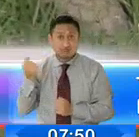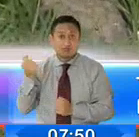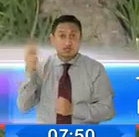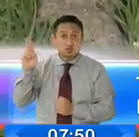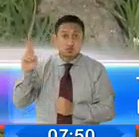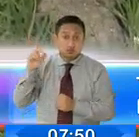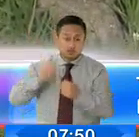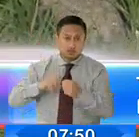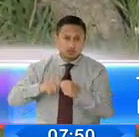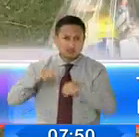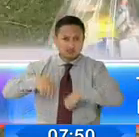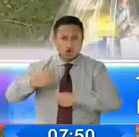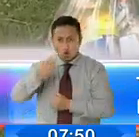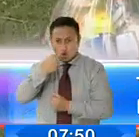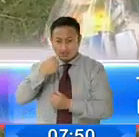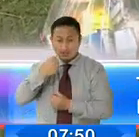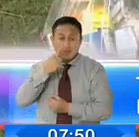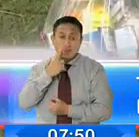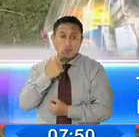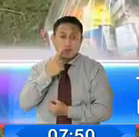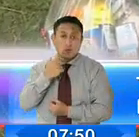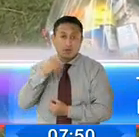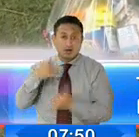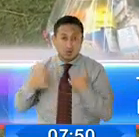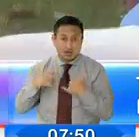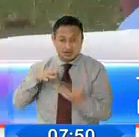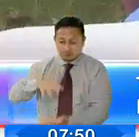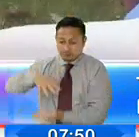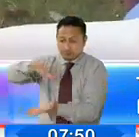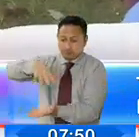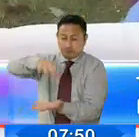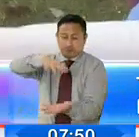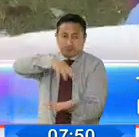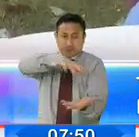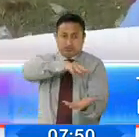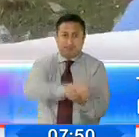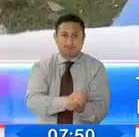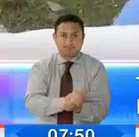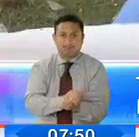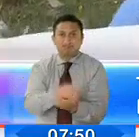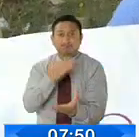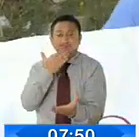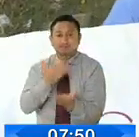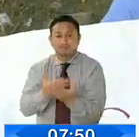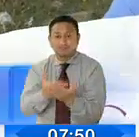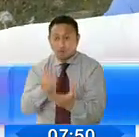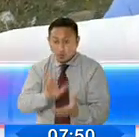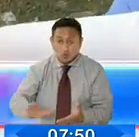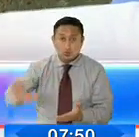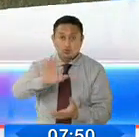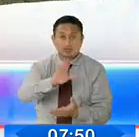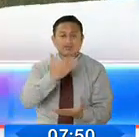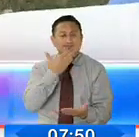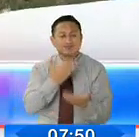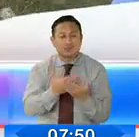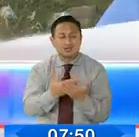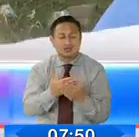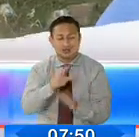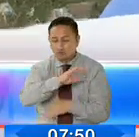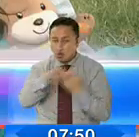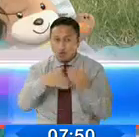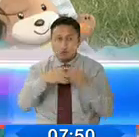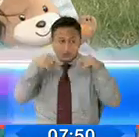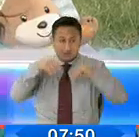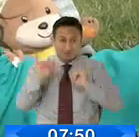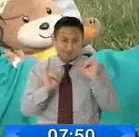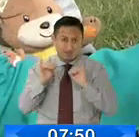recibieron kits de alimentos, fundas de caramelos y juguetes. Yo le agradezco a la Fundación y a TVC, y a usted, señorita, y a todos los que están aquí.